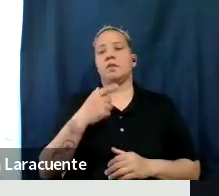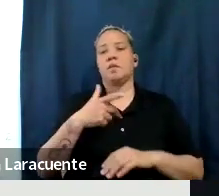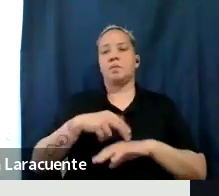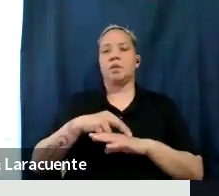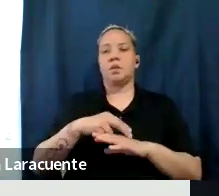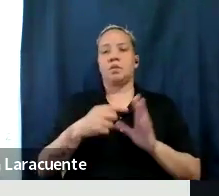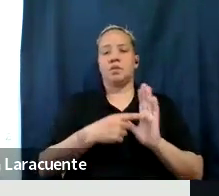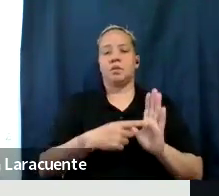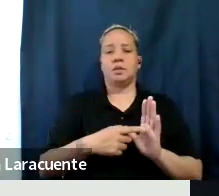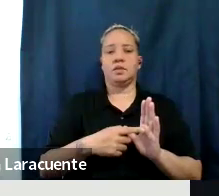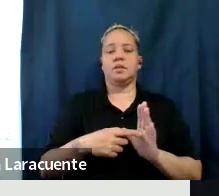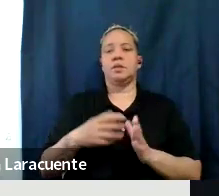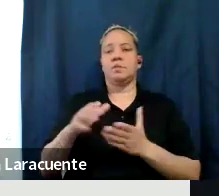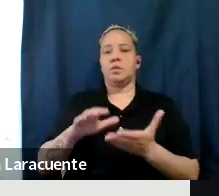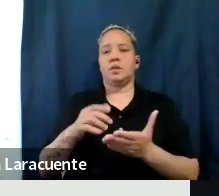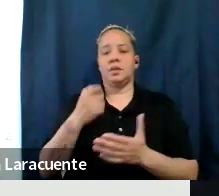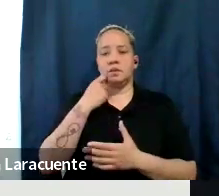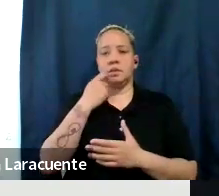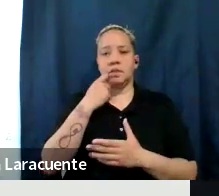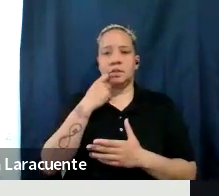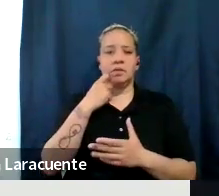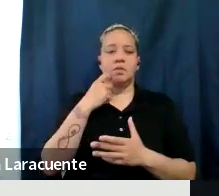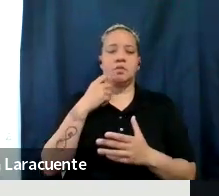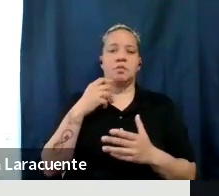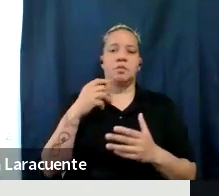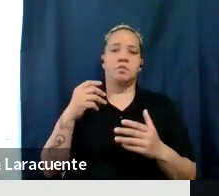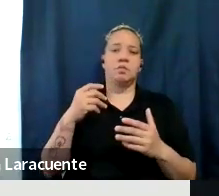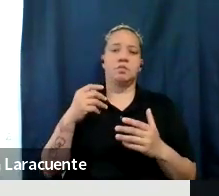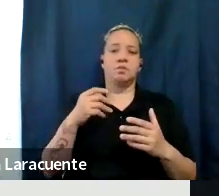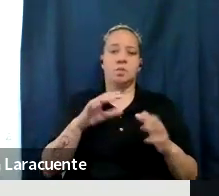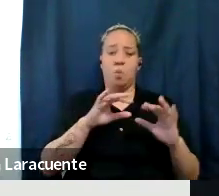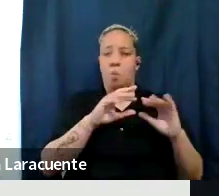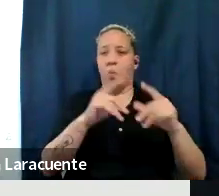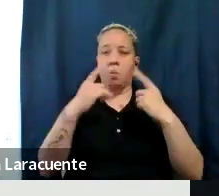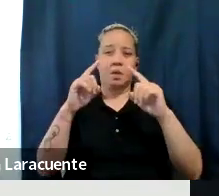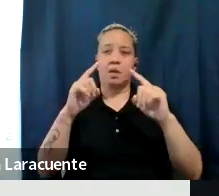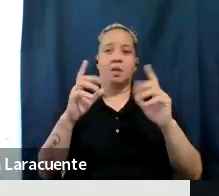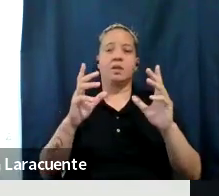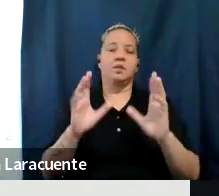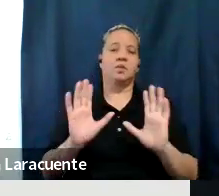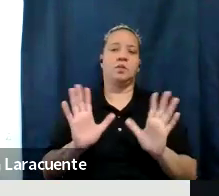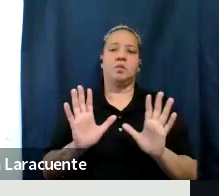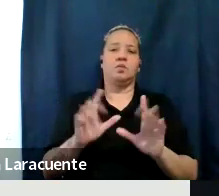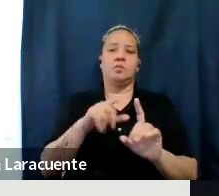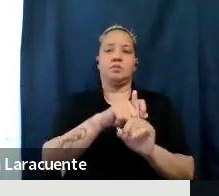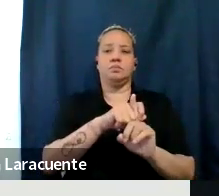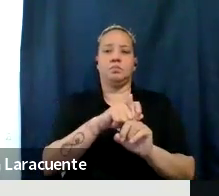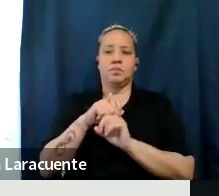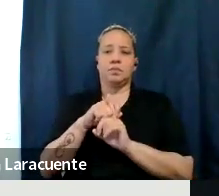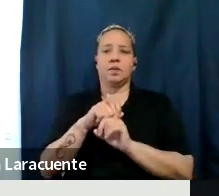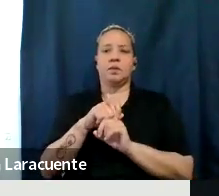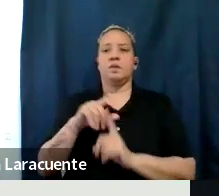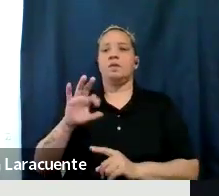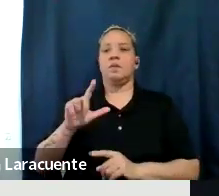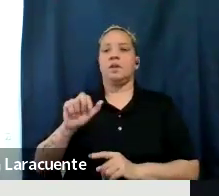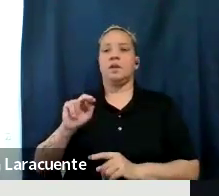murió recientemente en Granada en un tumulto popular. No, no fue en un tumulto popular, fue apresado por la Falange Española